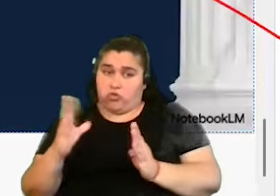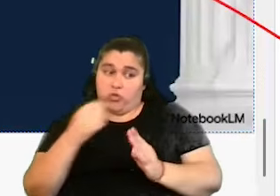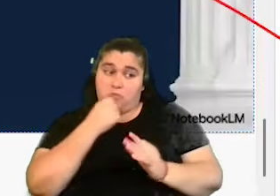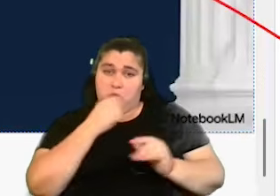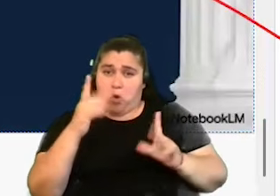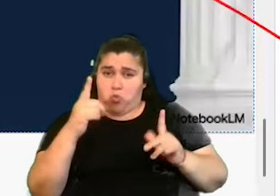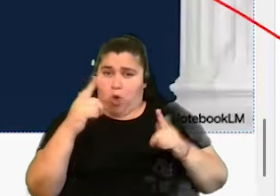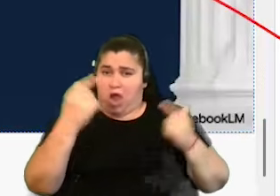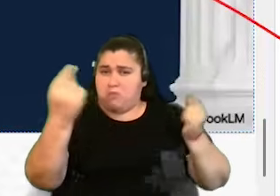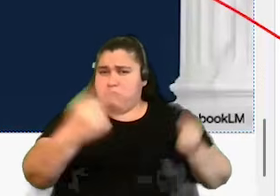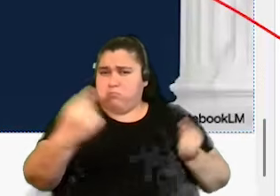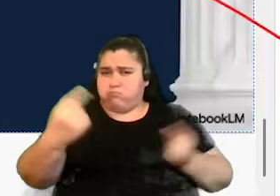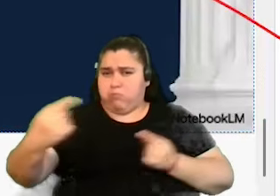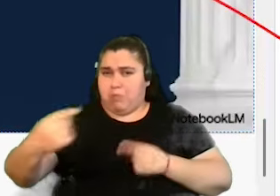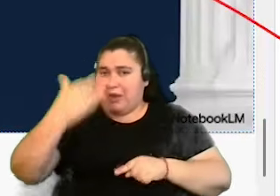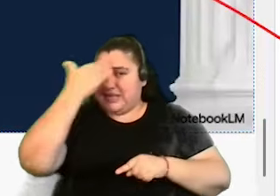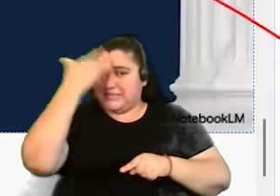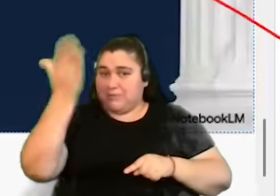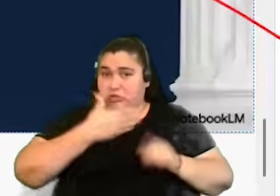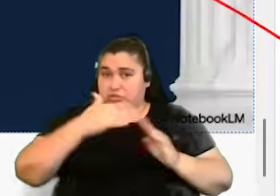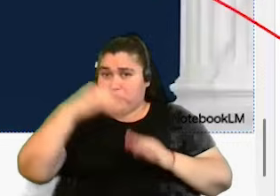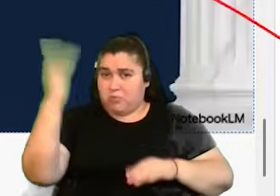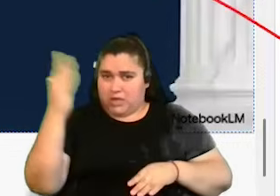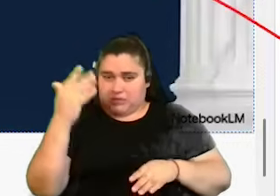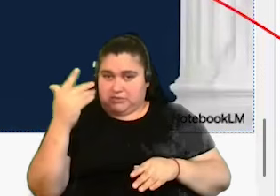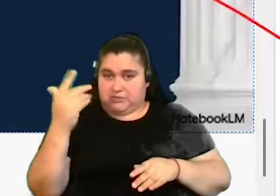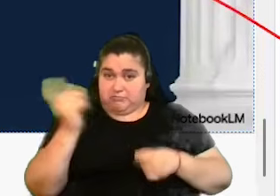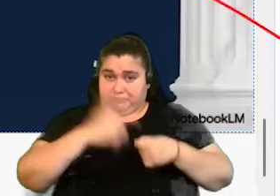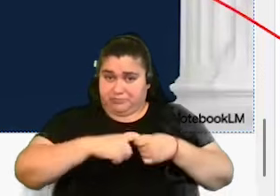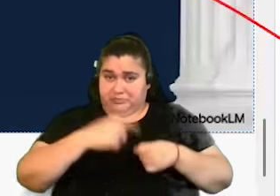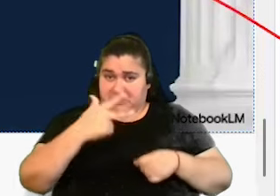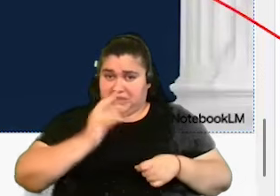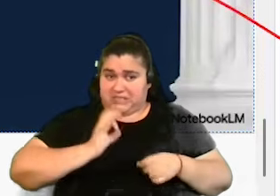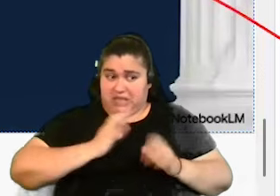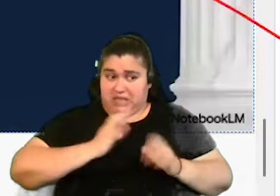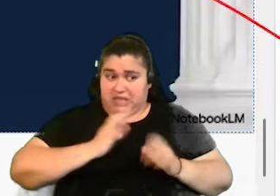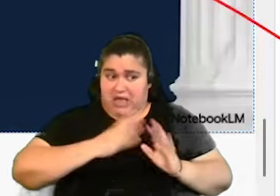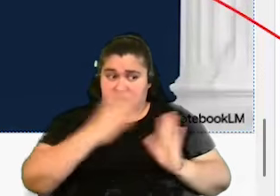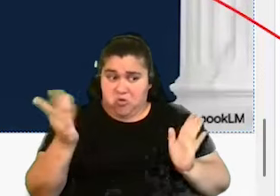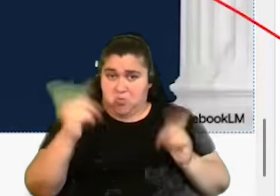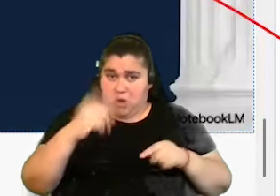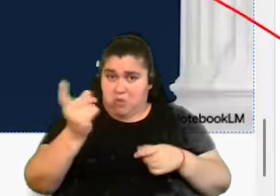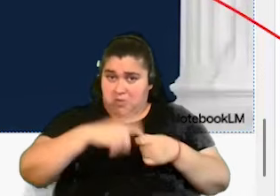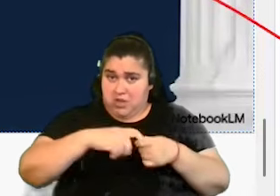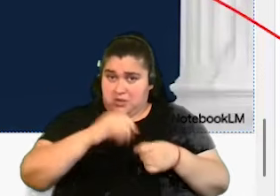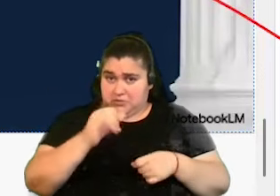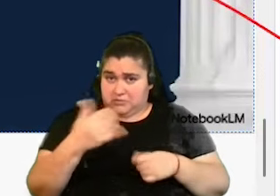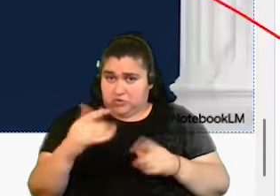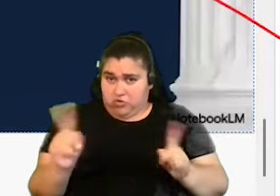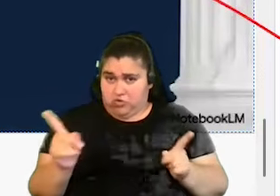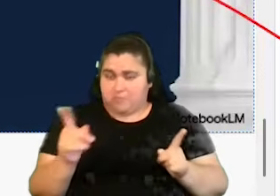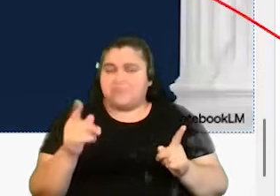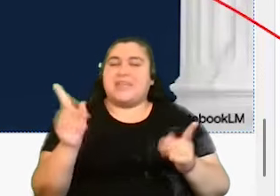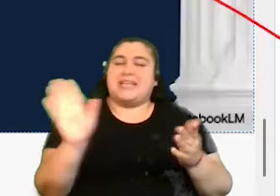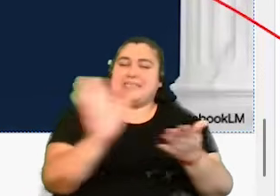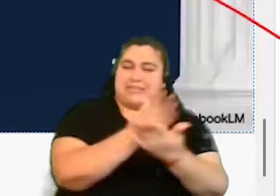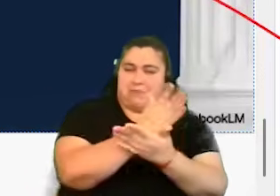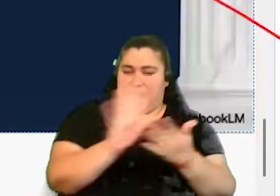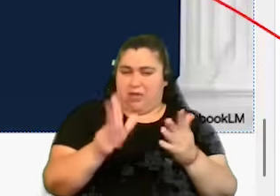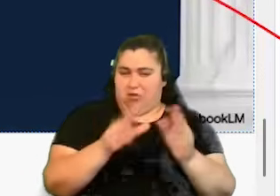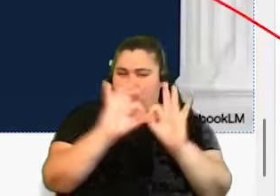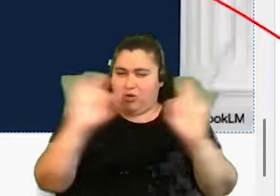del 15%, ¿es de 3 años? Bueno, la pregunta entonces la divido en dos. El contribuyente puede saltear el